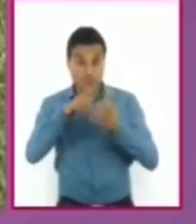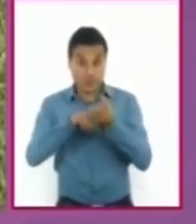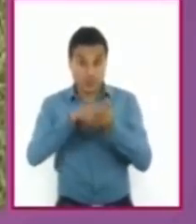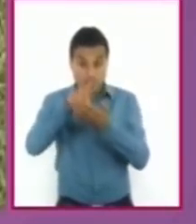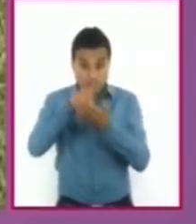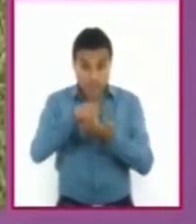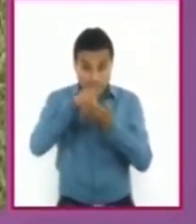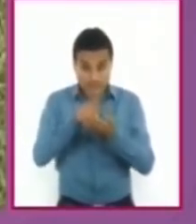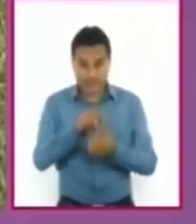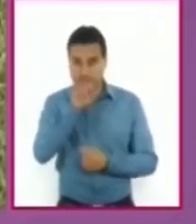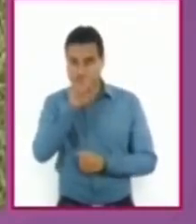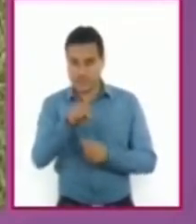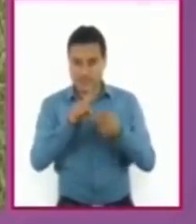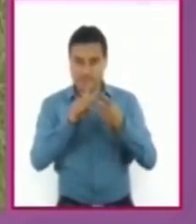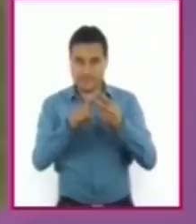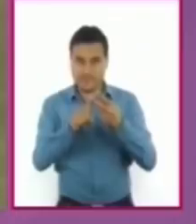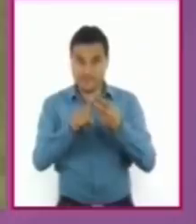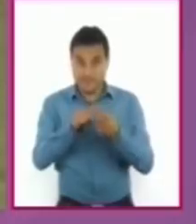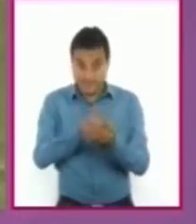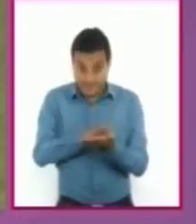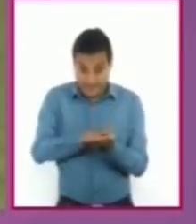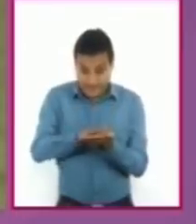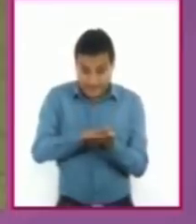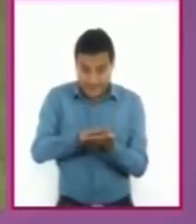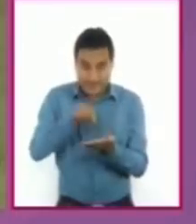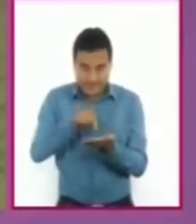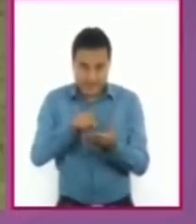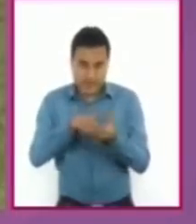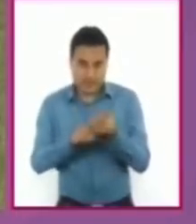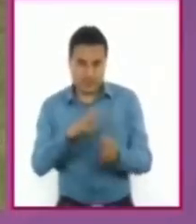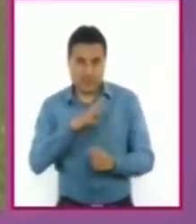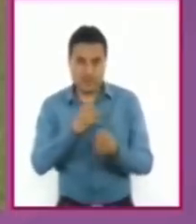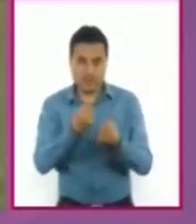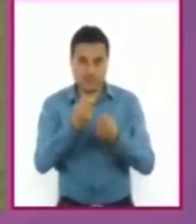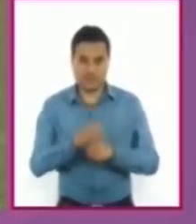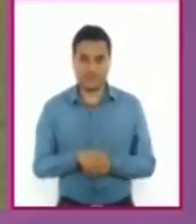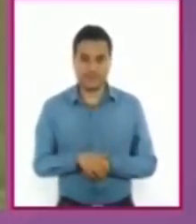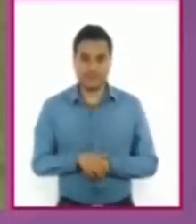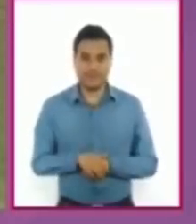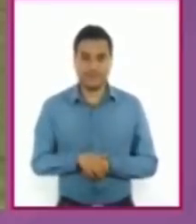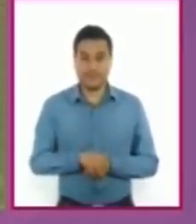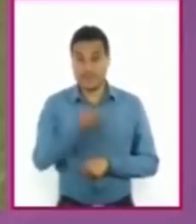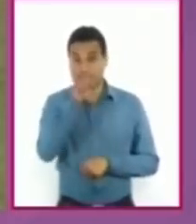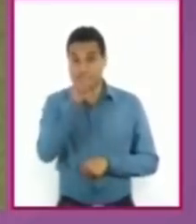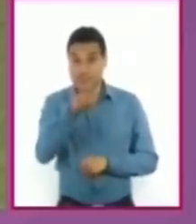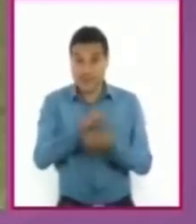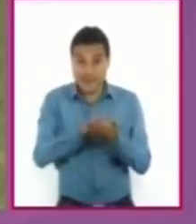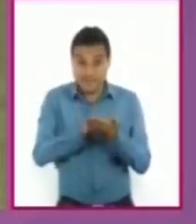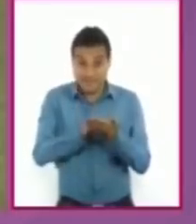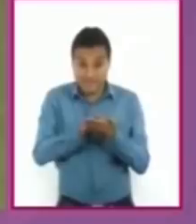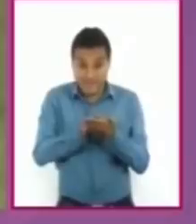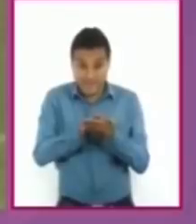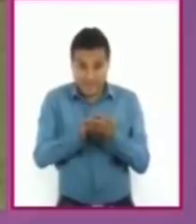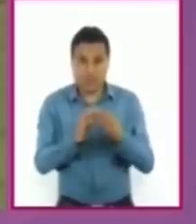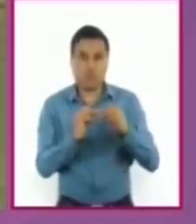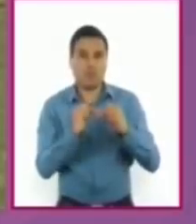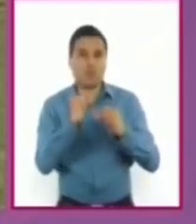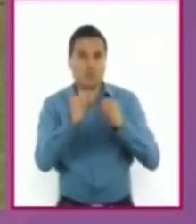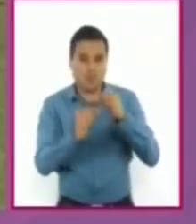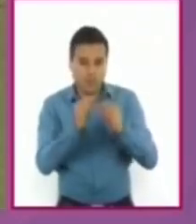que ejerce el piso sobre esta. Además, es frenada por la fuerza de fricción del pasto.